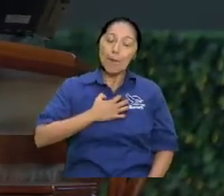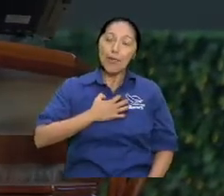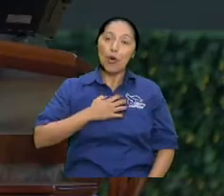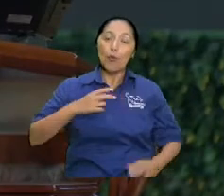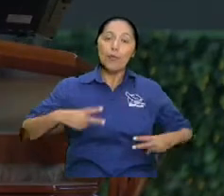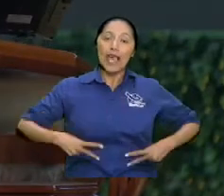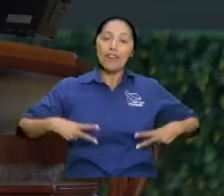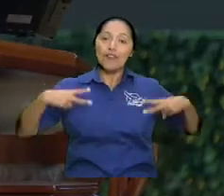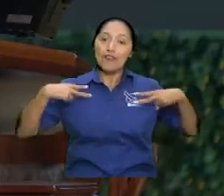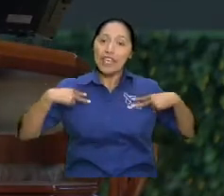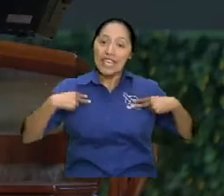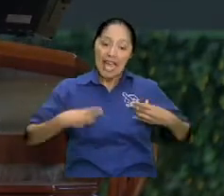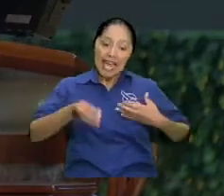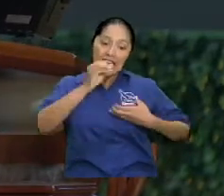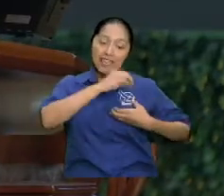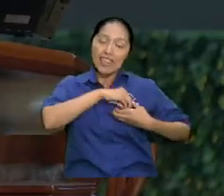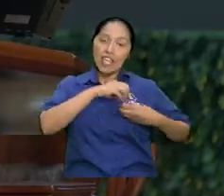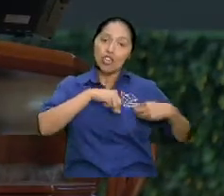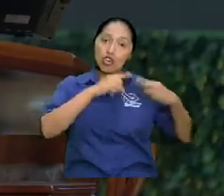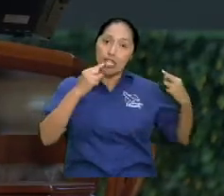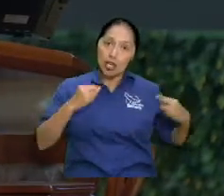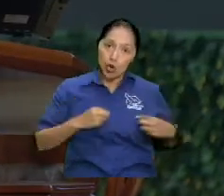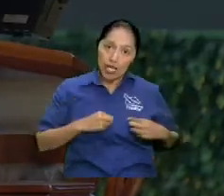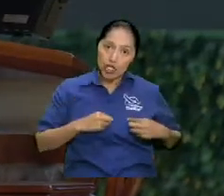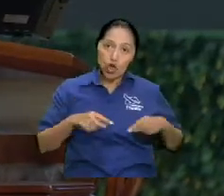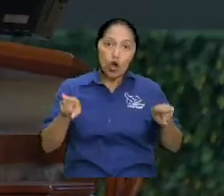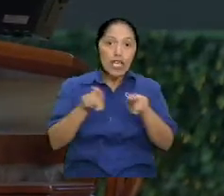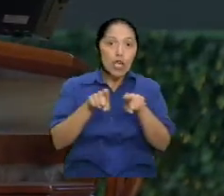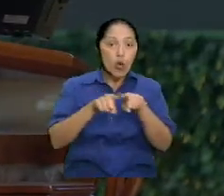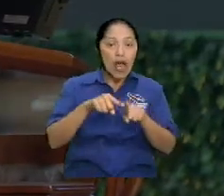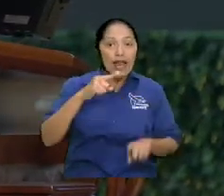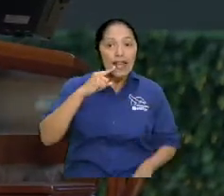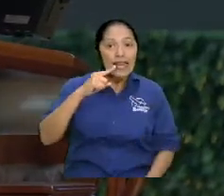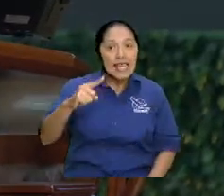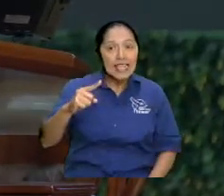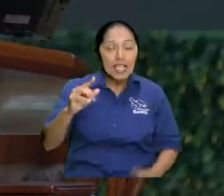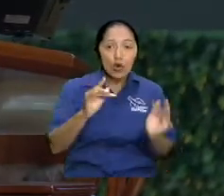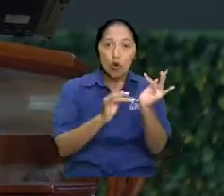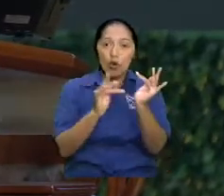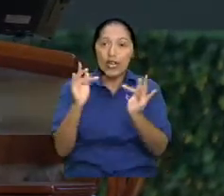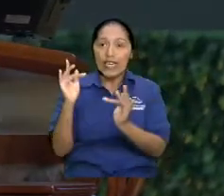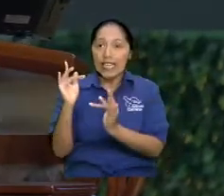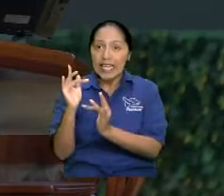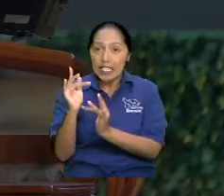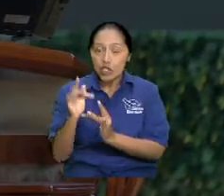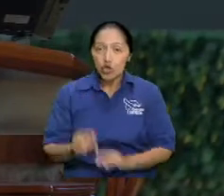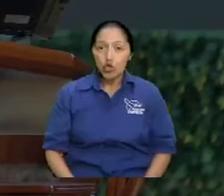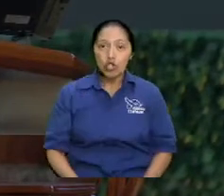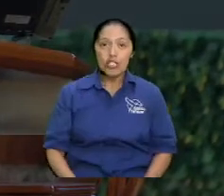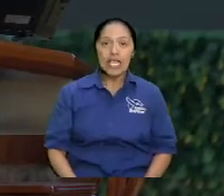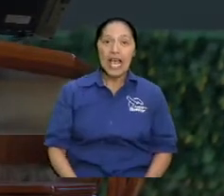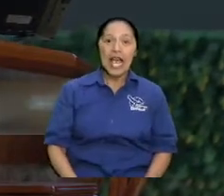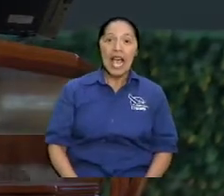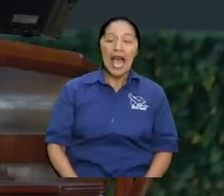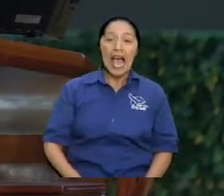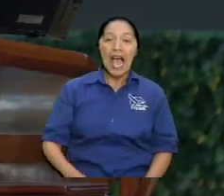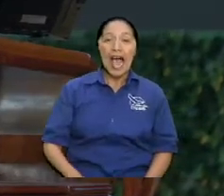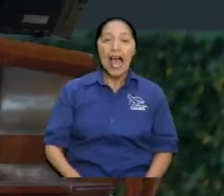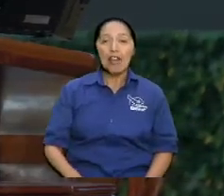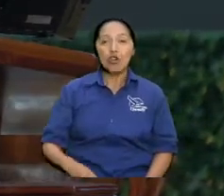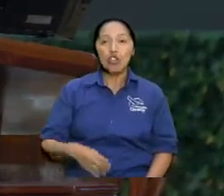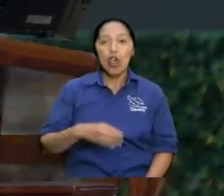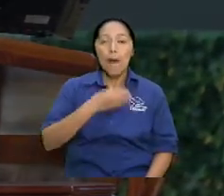los fariseos. Le dijo: fariseo, limpia primero el vaso por dentro y después afuera. Algunos